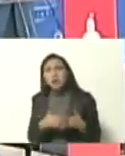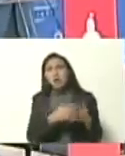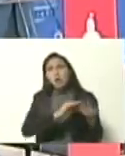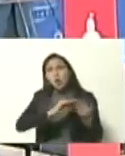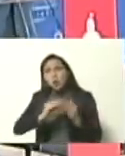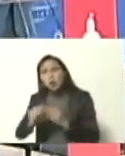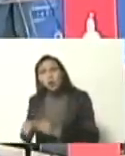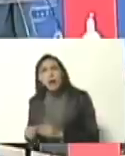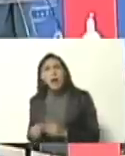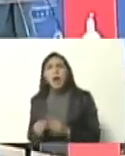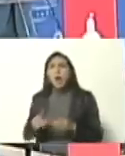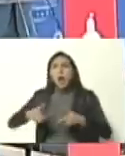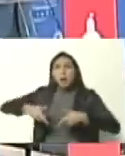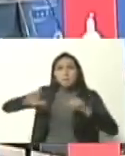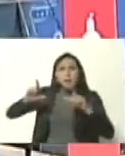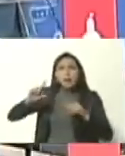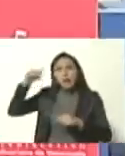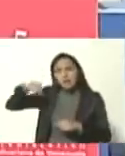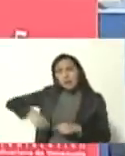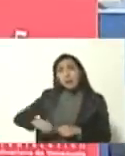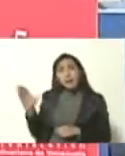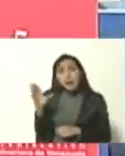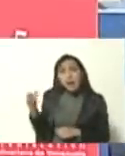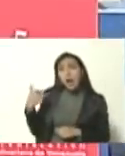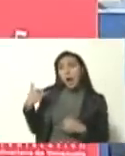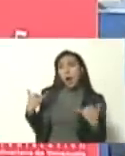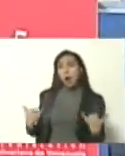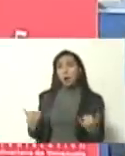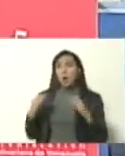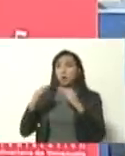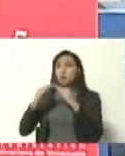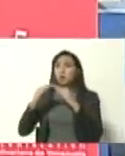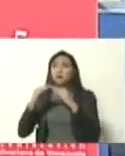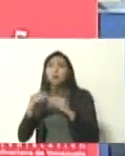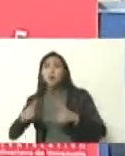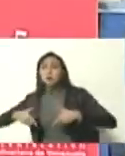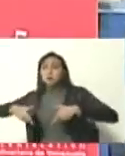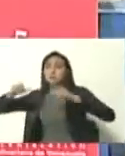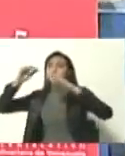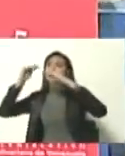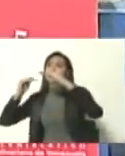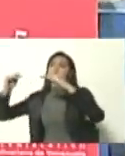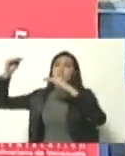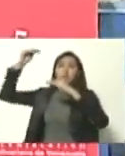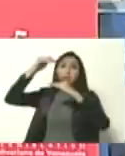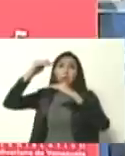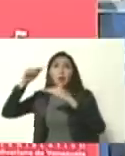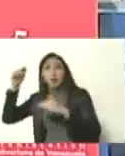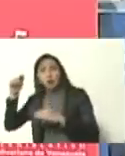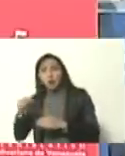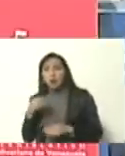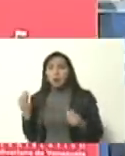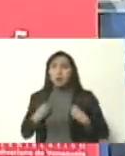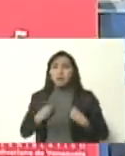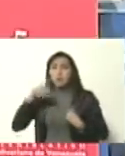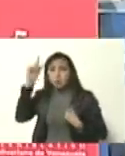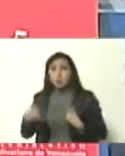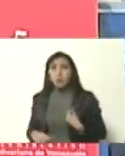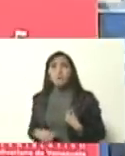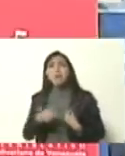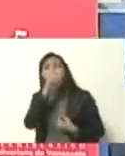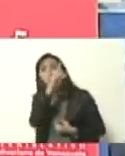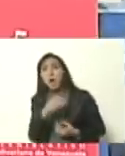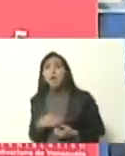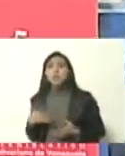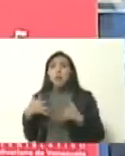pequeño apartamento en la Candelaria, ahora tiene penthouse para repartir en la ciudad de Miami, en Brickell,